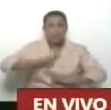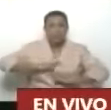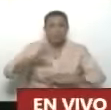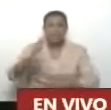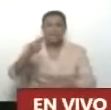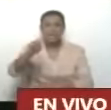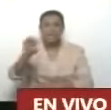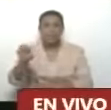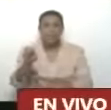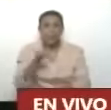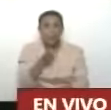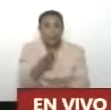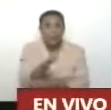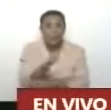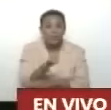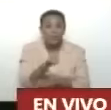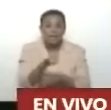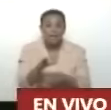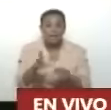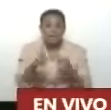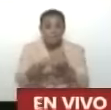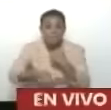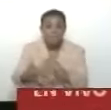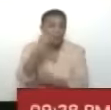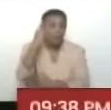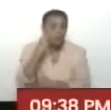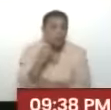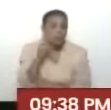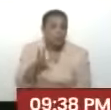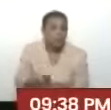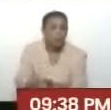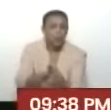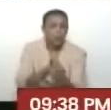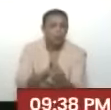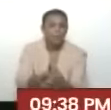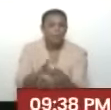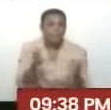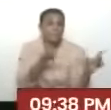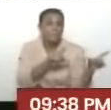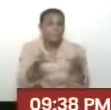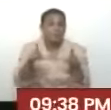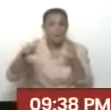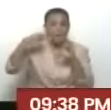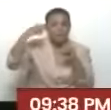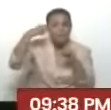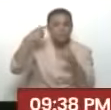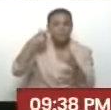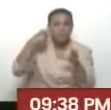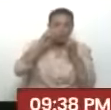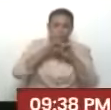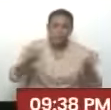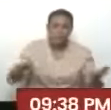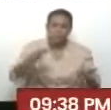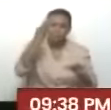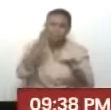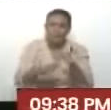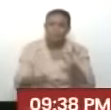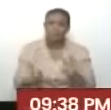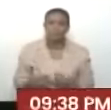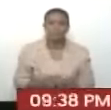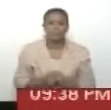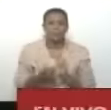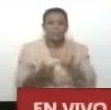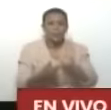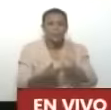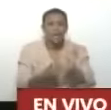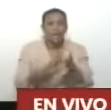al encuentro con el pueblo en la Plaza Bolívar, yo le dije a los muchachos, preparen el video, porque vamos a estrenar la canción al final